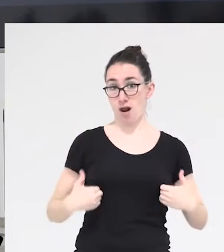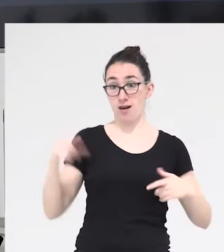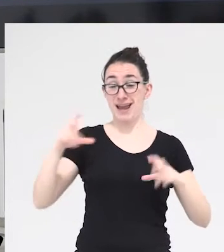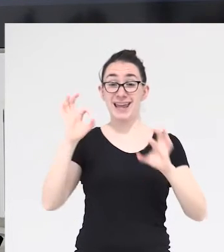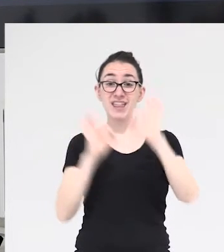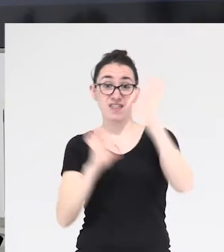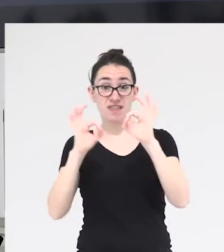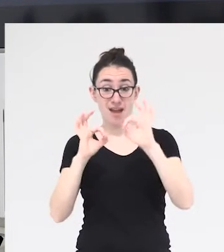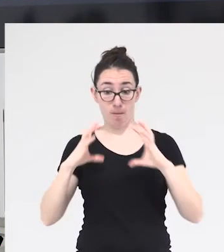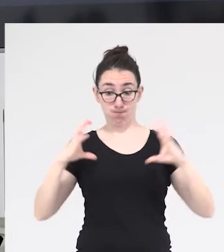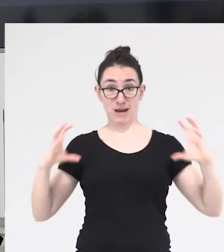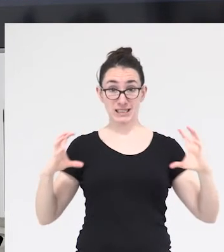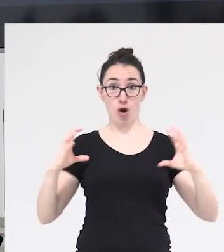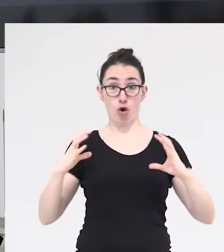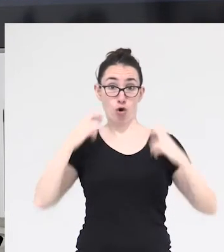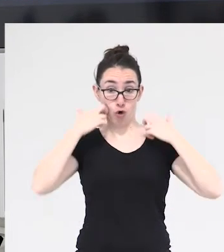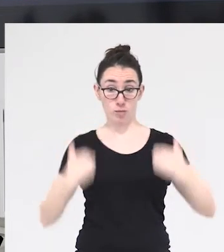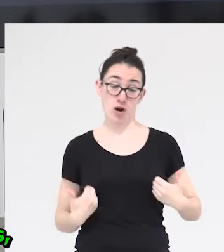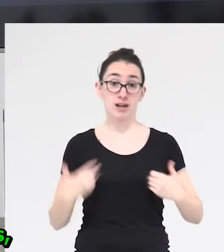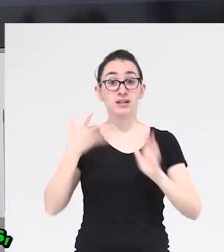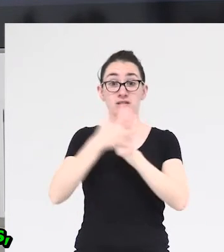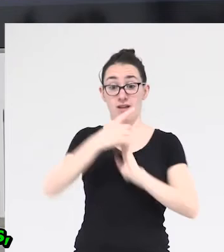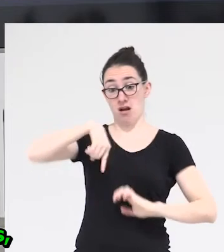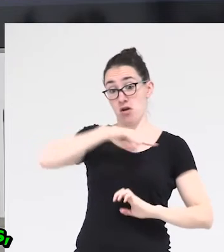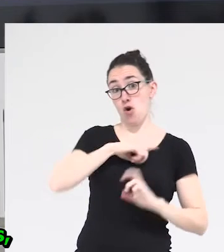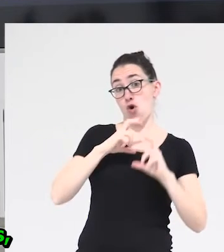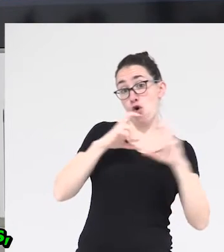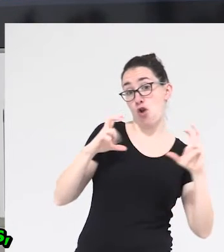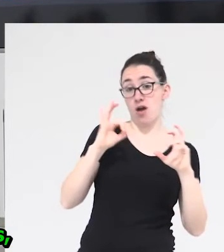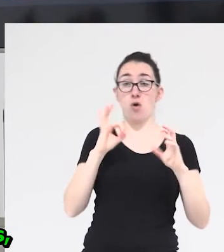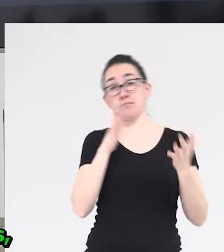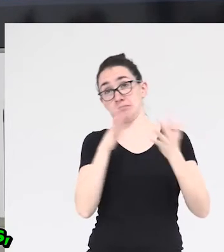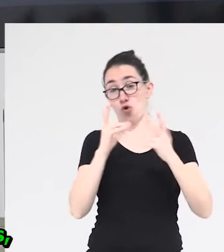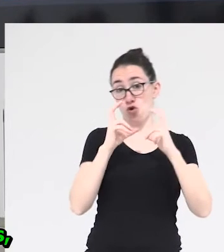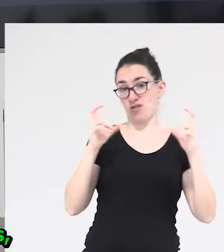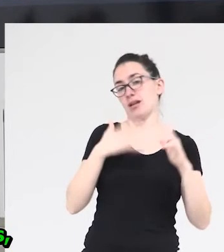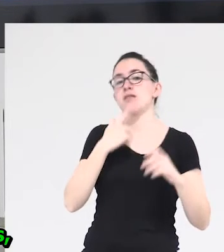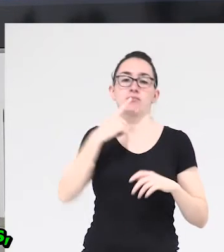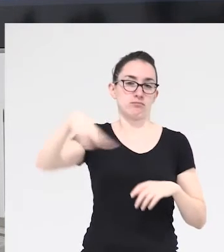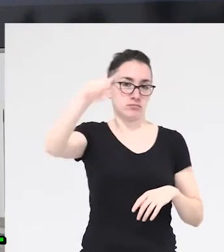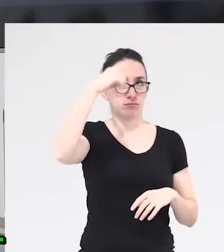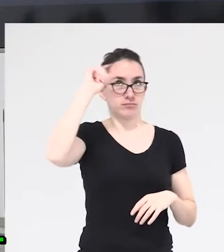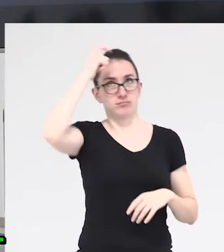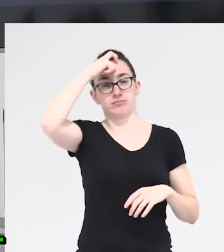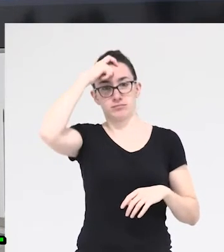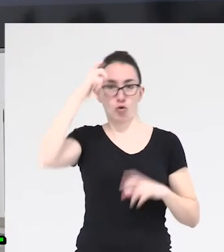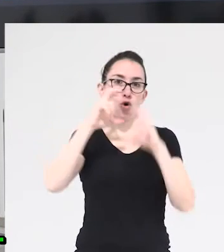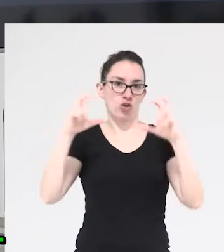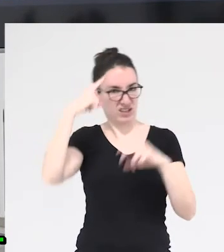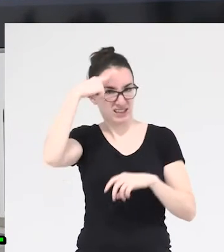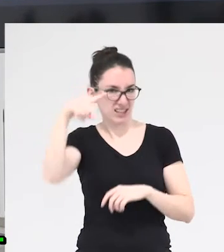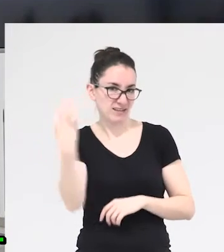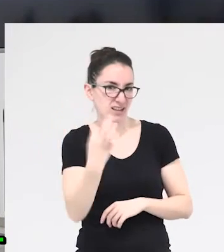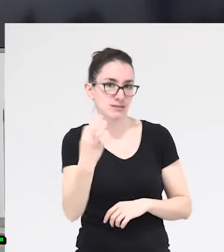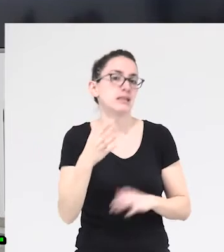cuando las gordas, más o menos gordas, todo el mundo me imagino que más o menos sabemos qué es esta cosa de